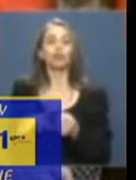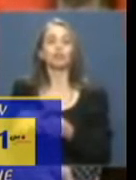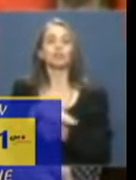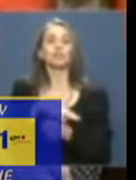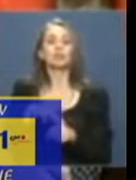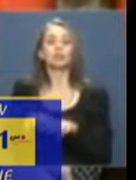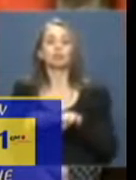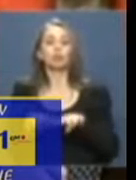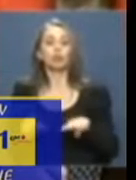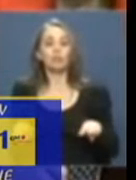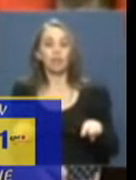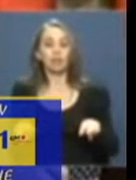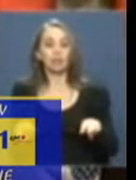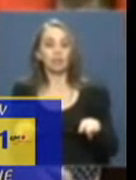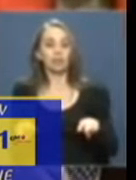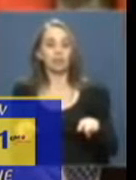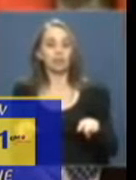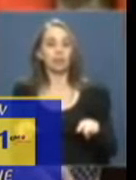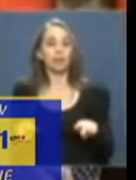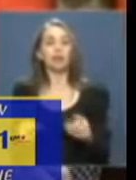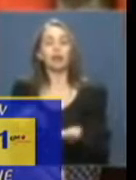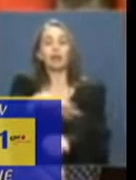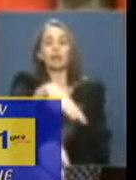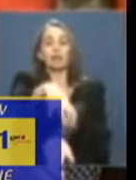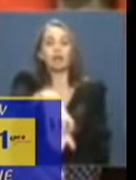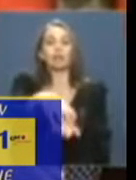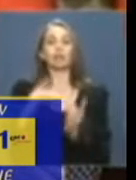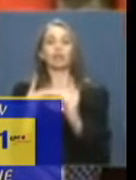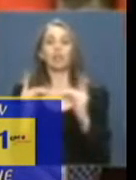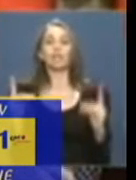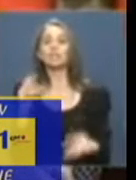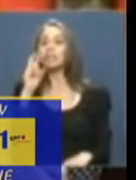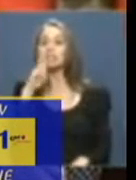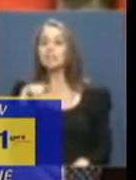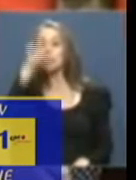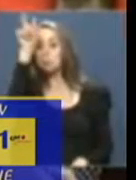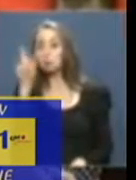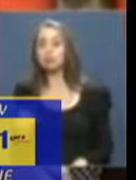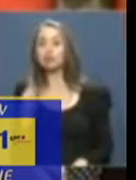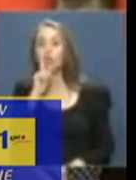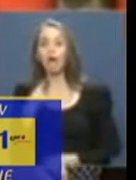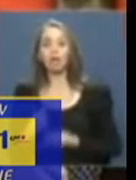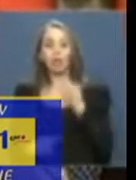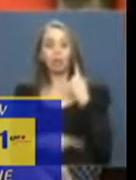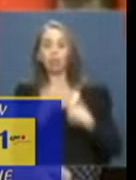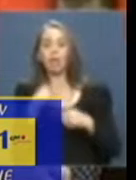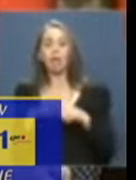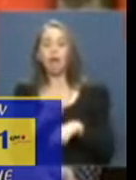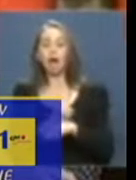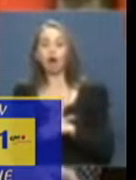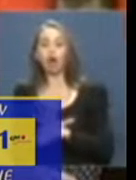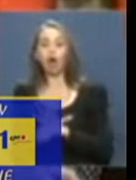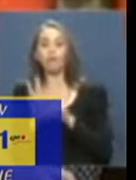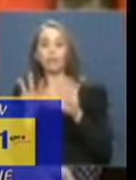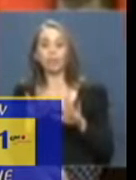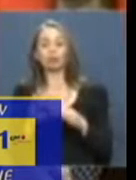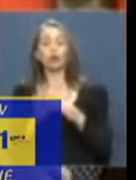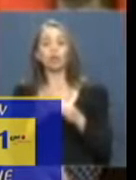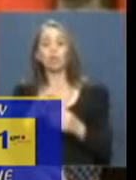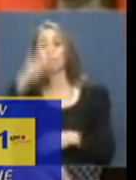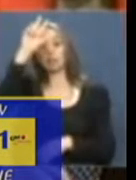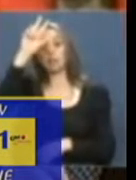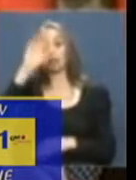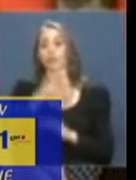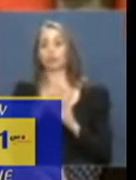en la cual estaría la región de aysén sin casos de kobe 19 gracias a dios' que hoy día no tenemos